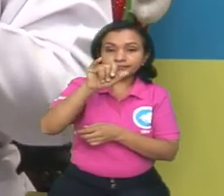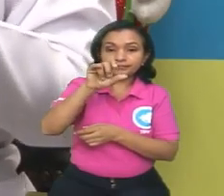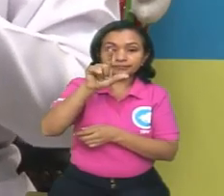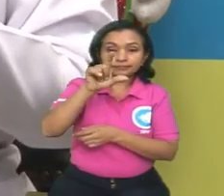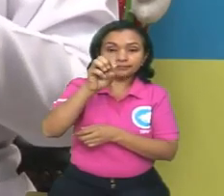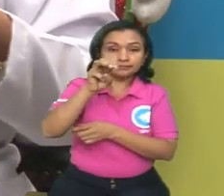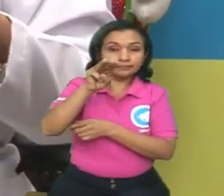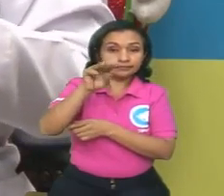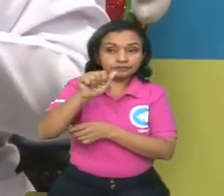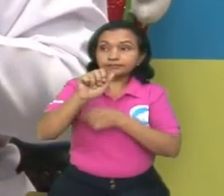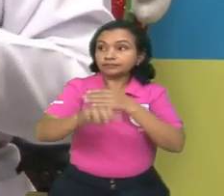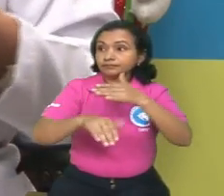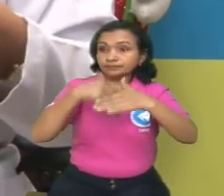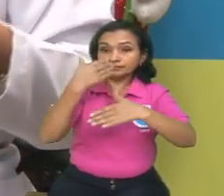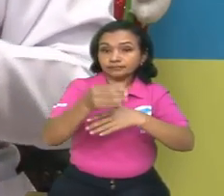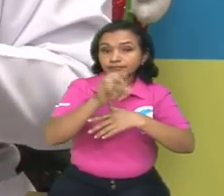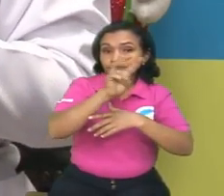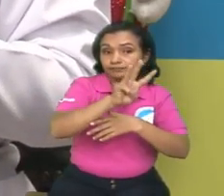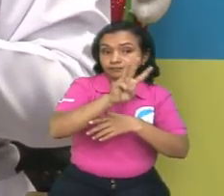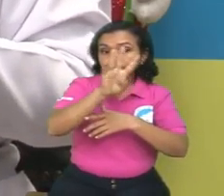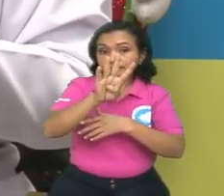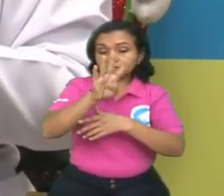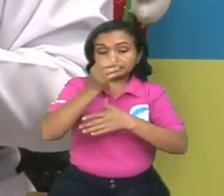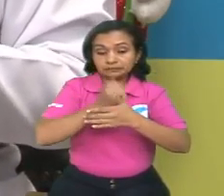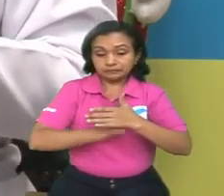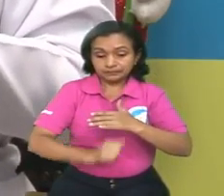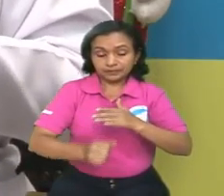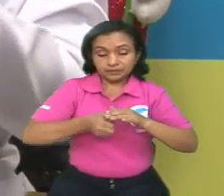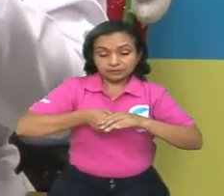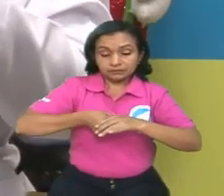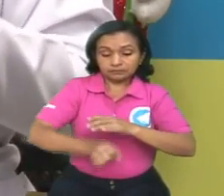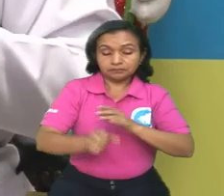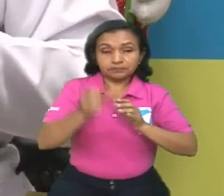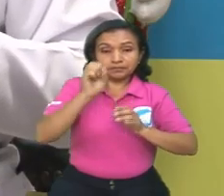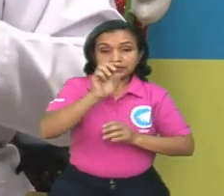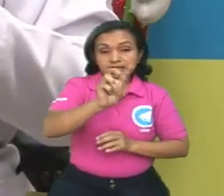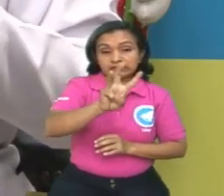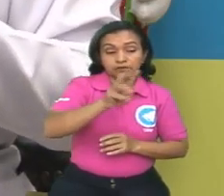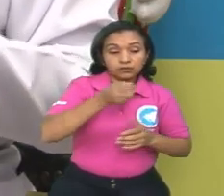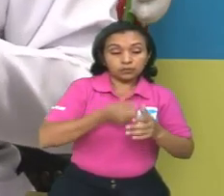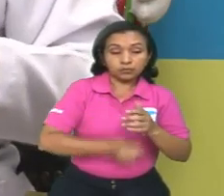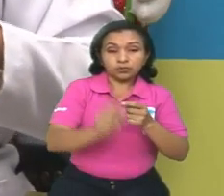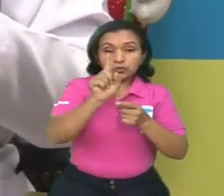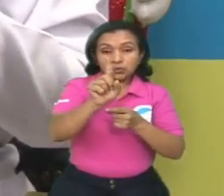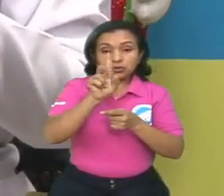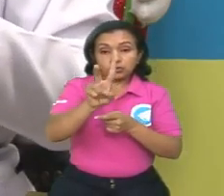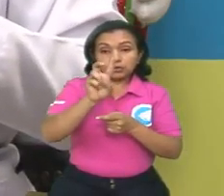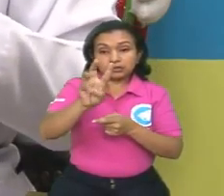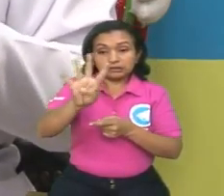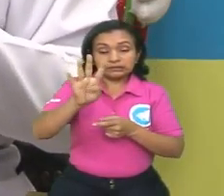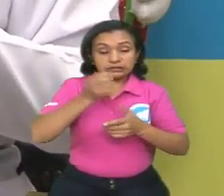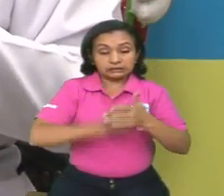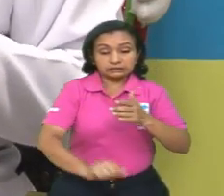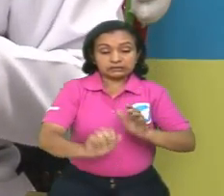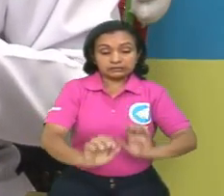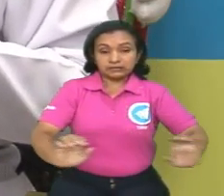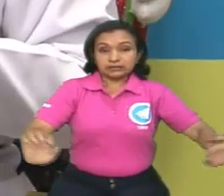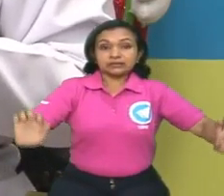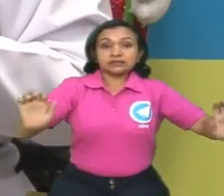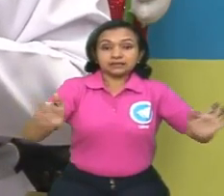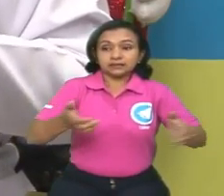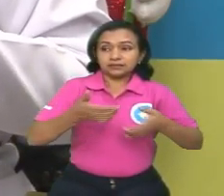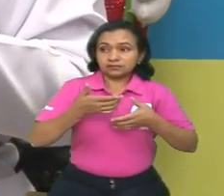luego tuvimos 3, 4, 5 niños partos. Entonces le sumamos que yo ya tengo el virus, le sumamos a que tuve esas